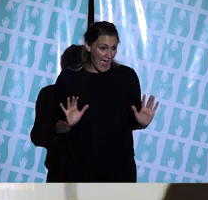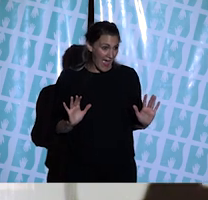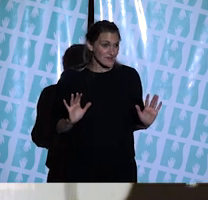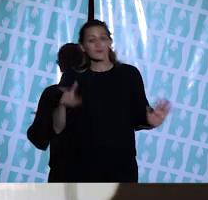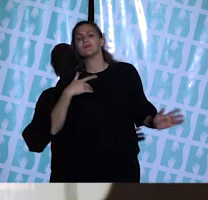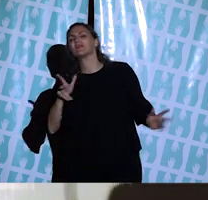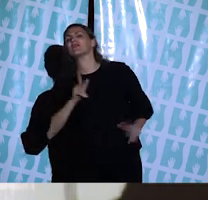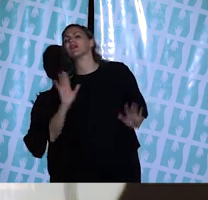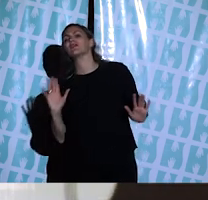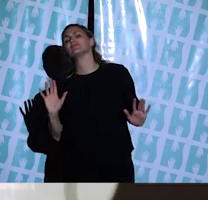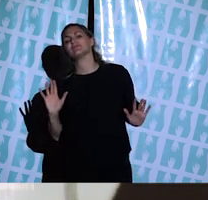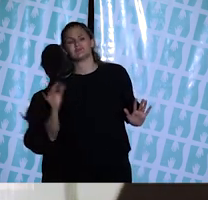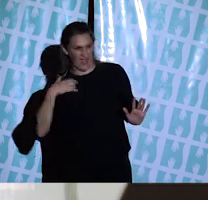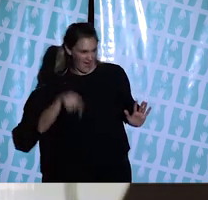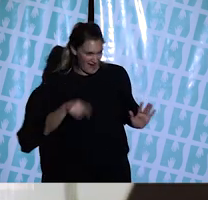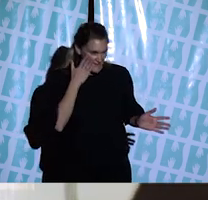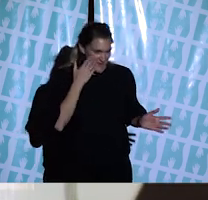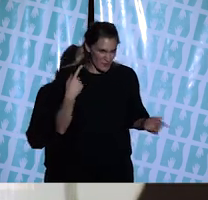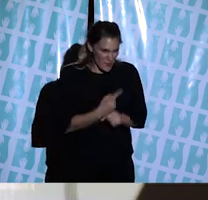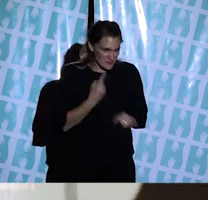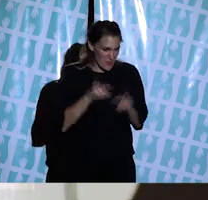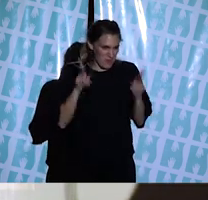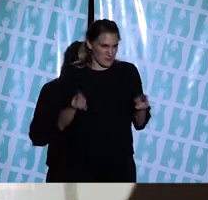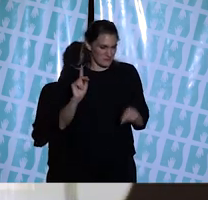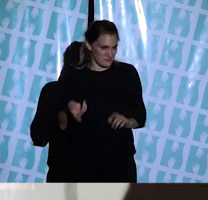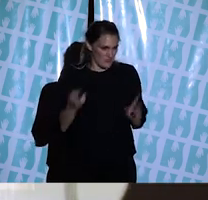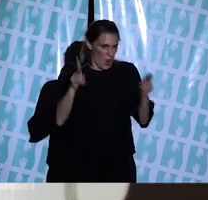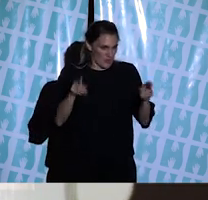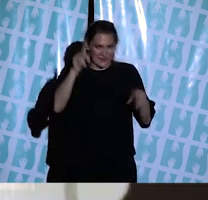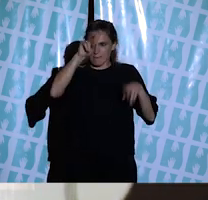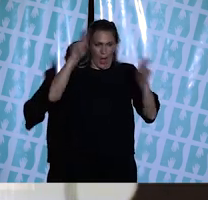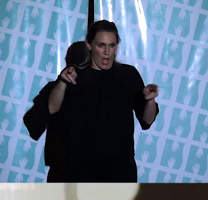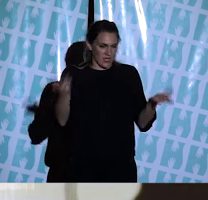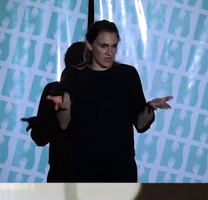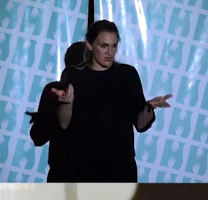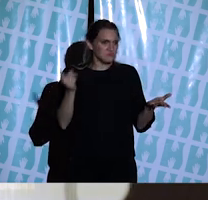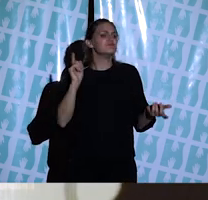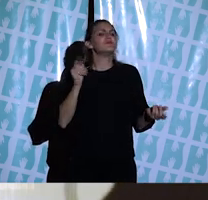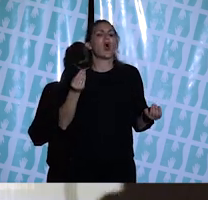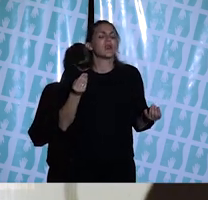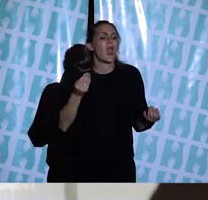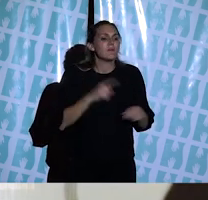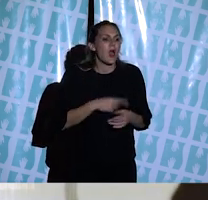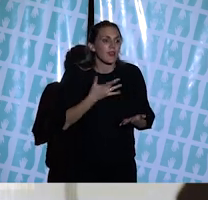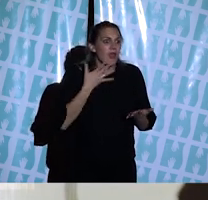eso. Pues realmente es adictivo eso, ¿no? No puede estar ni unos minutos sin